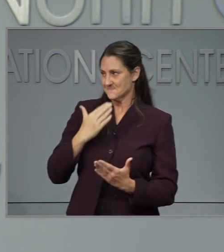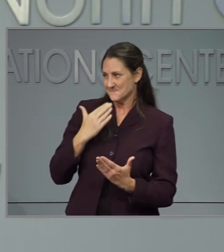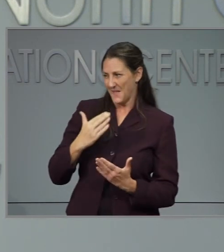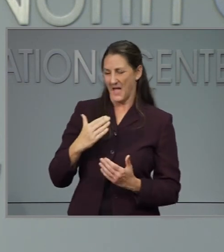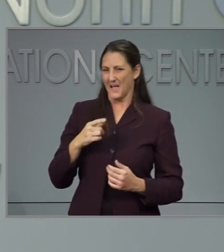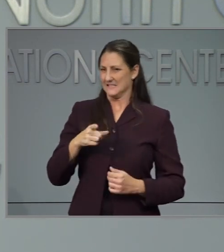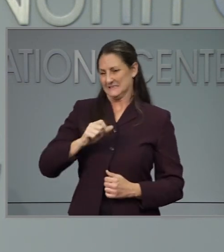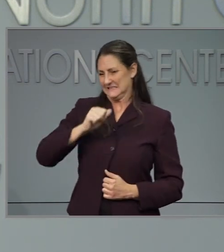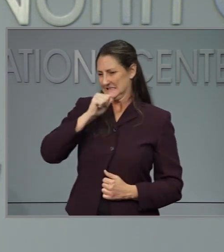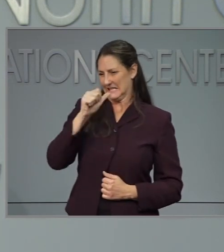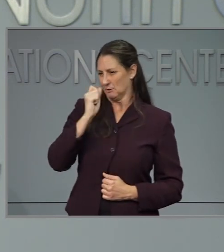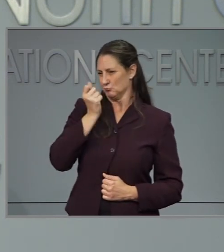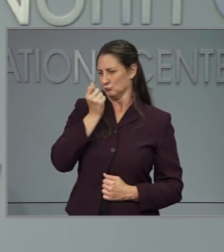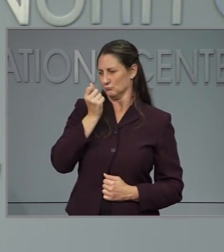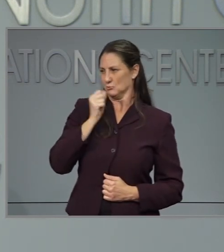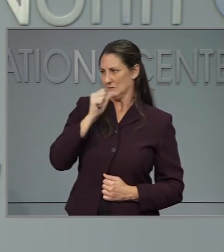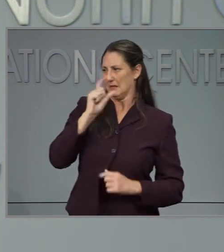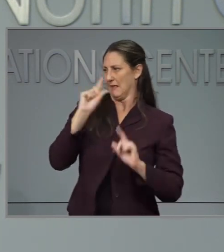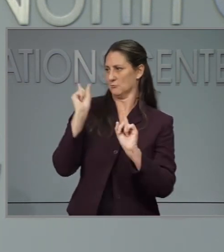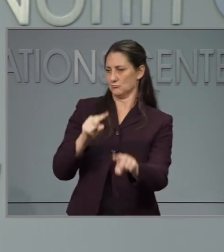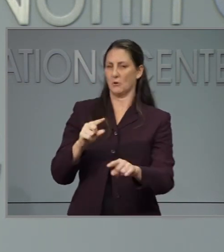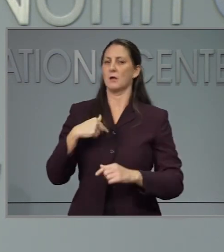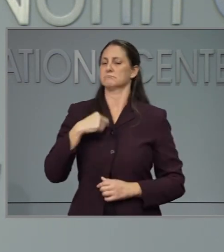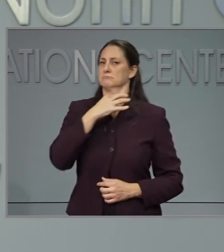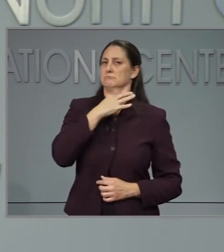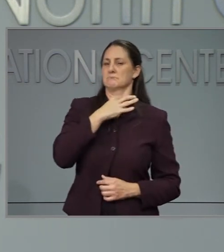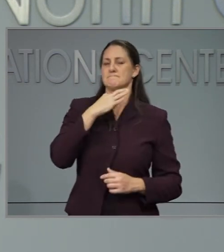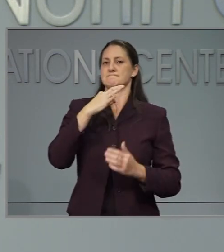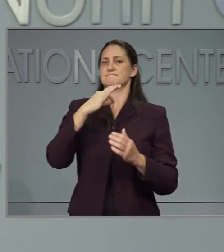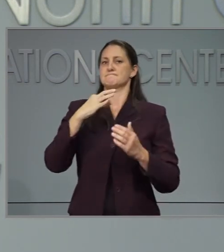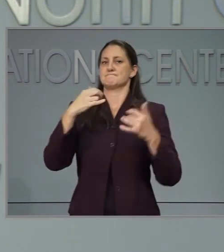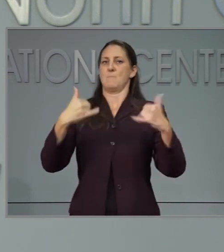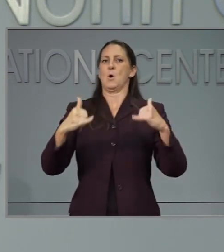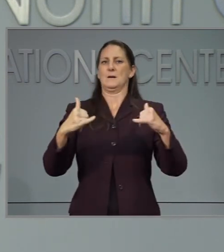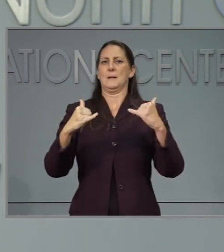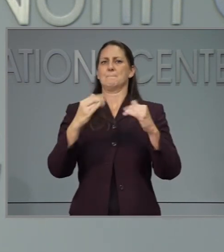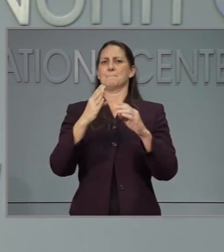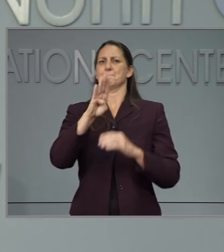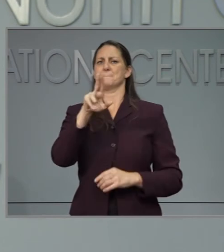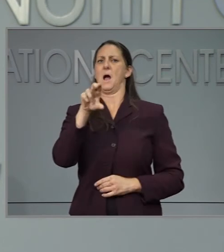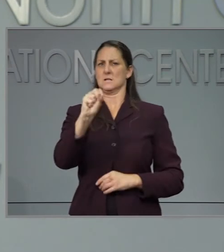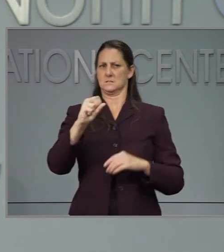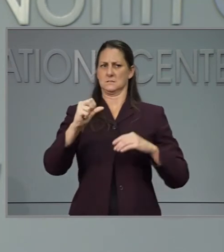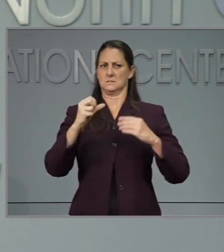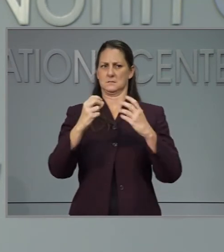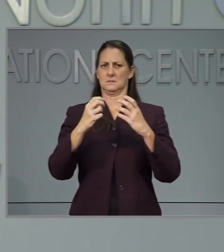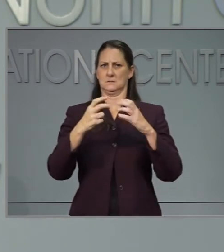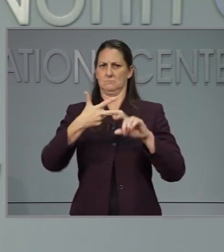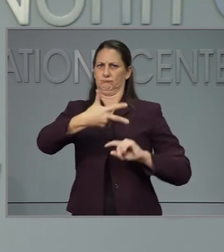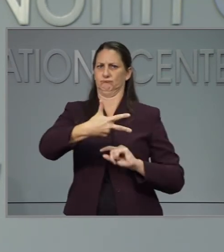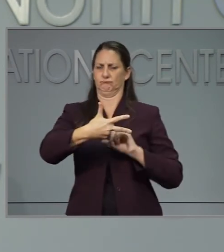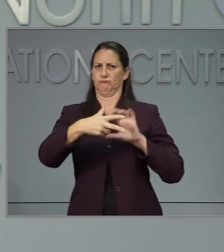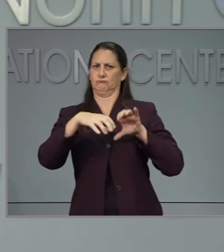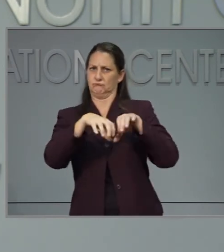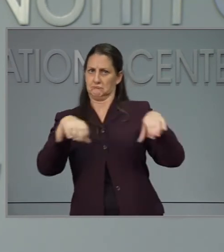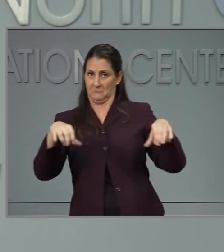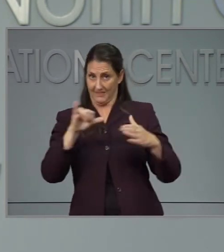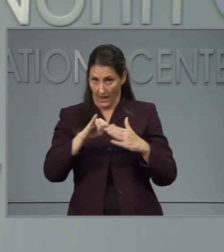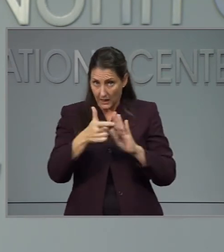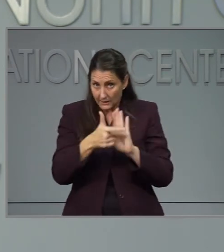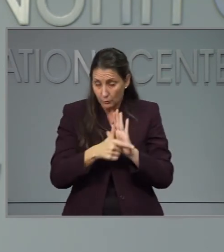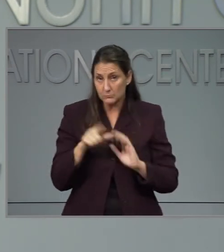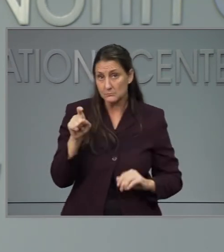mi pregunta sobre los autobuses públicos bajo su orden ejecutiva. Bueno, respuesta depende de